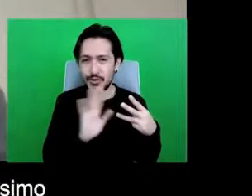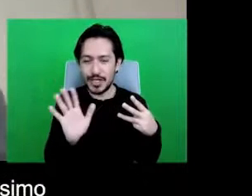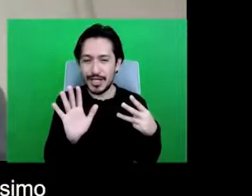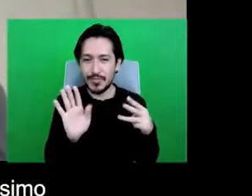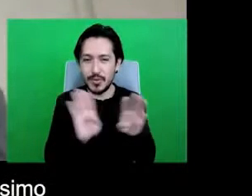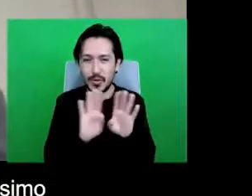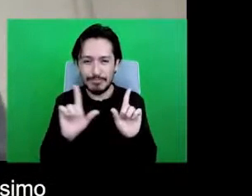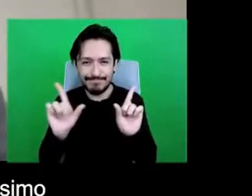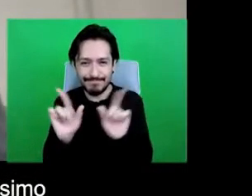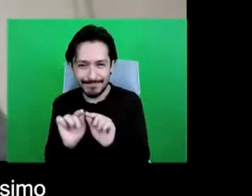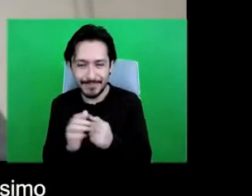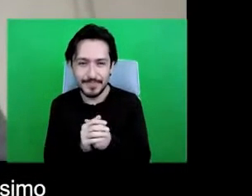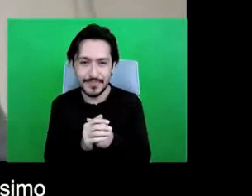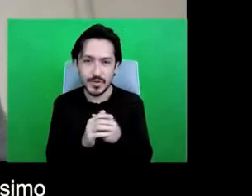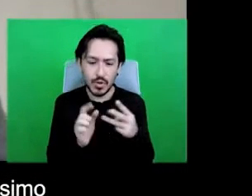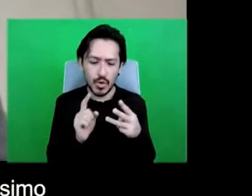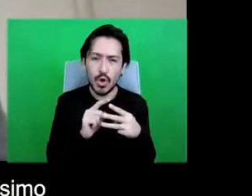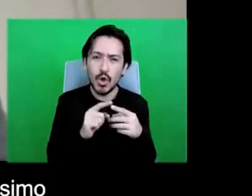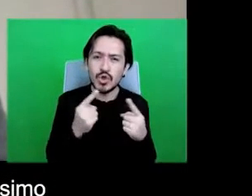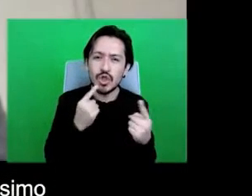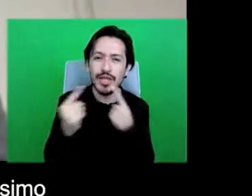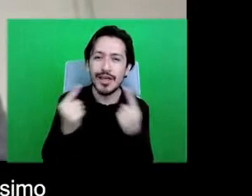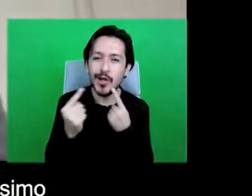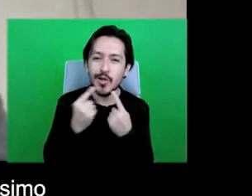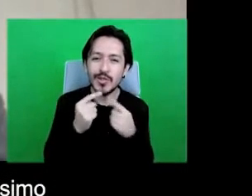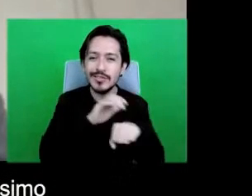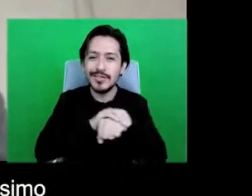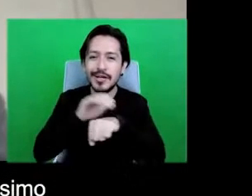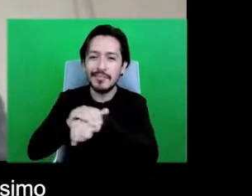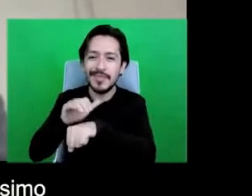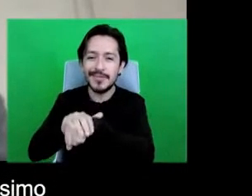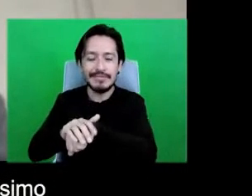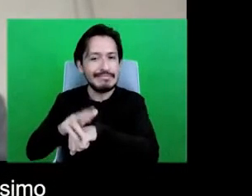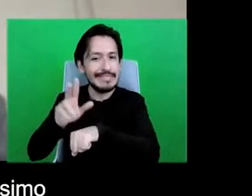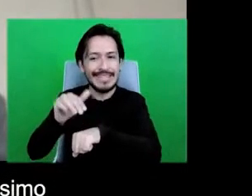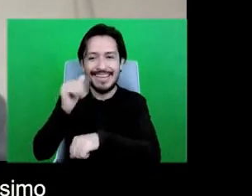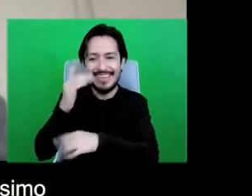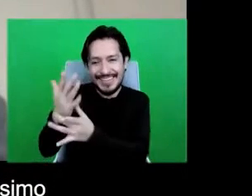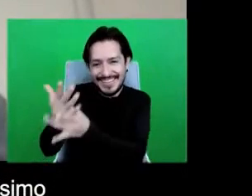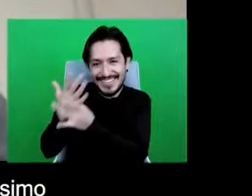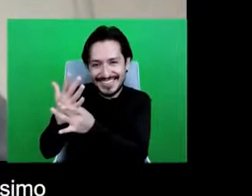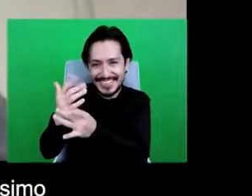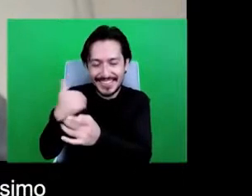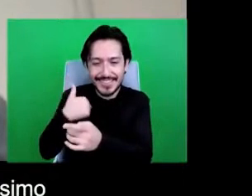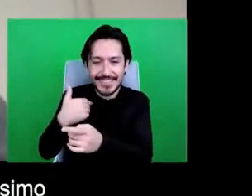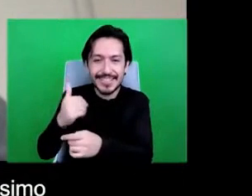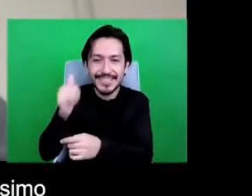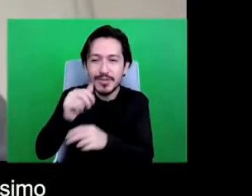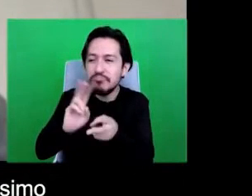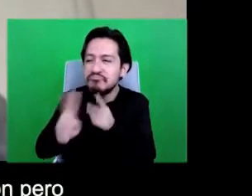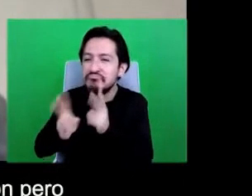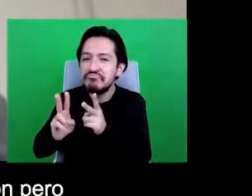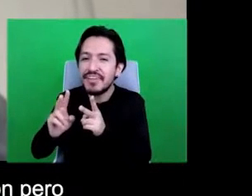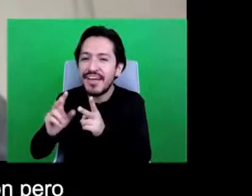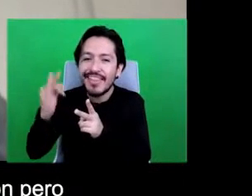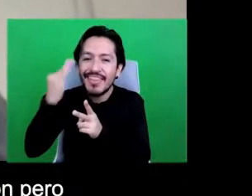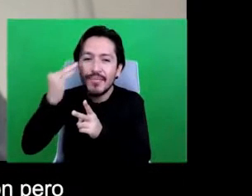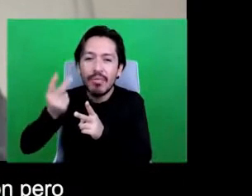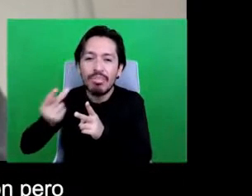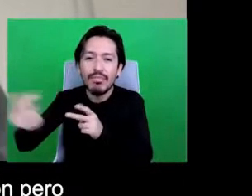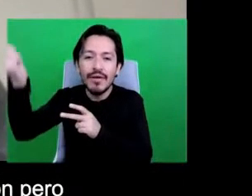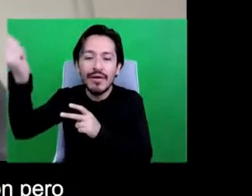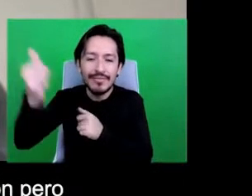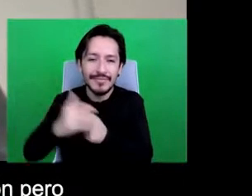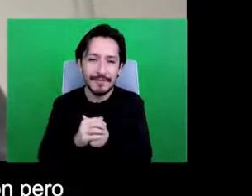Los diálogos entre amigos siempre pasan rapidísimo y el tiempo nos apremia. Entonces, me quedo con tres palabras, que es